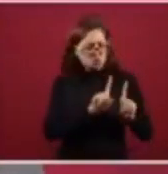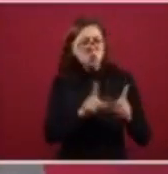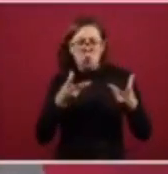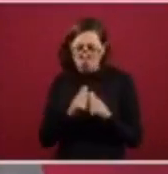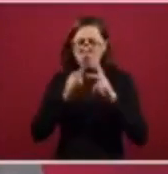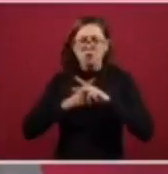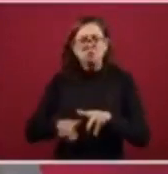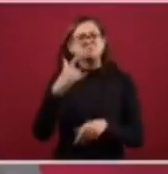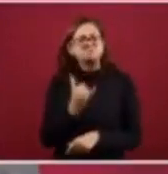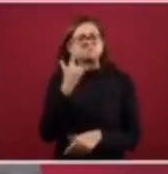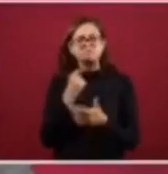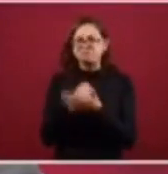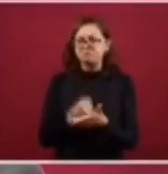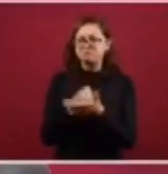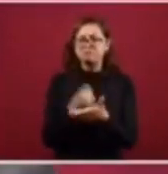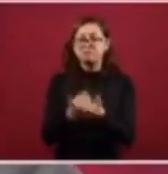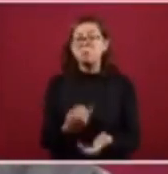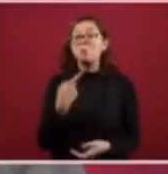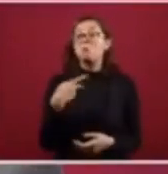pero